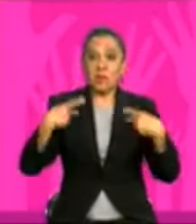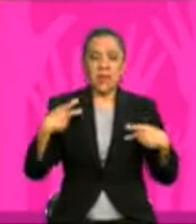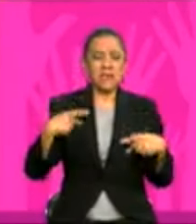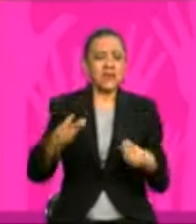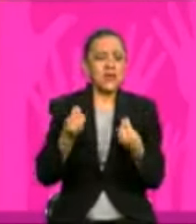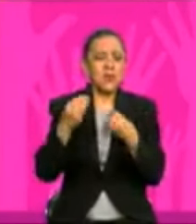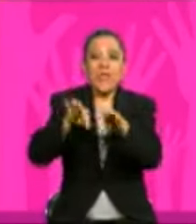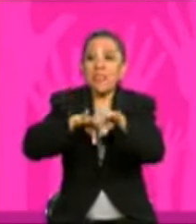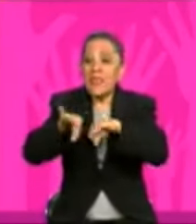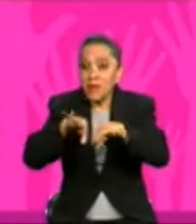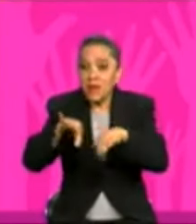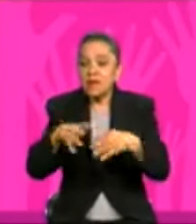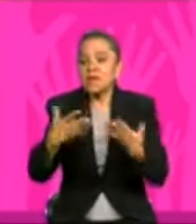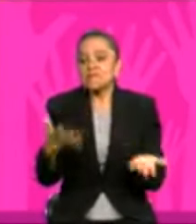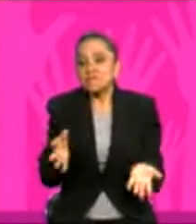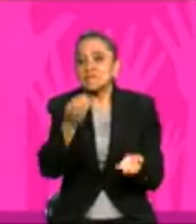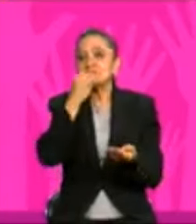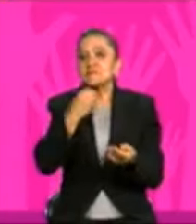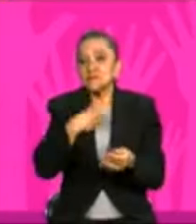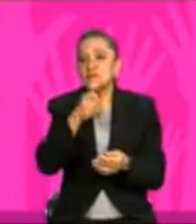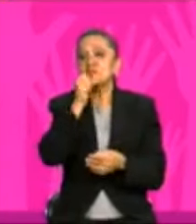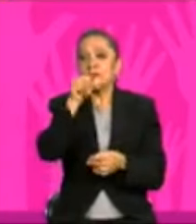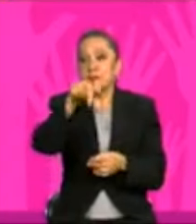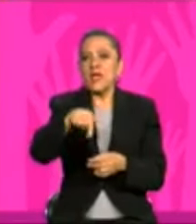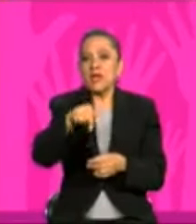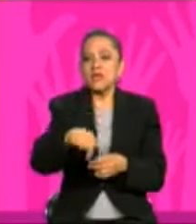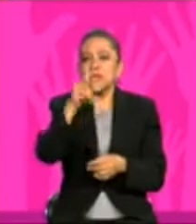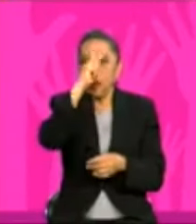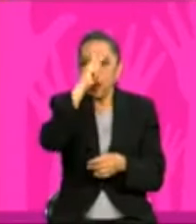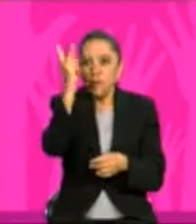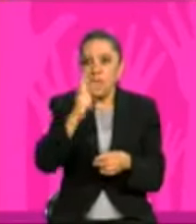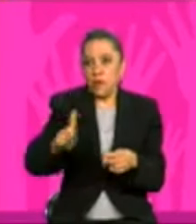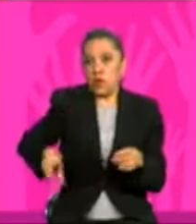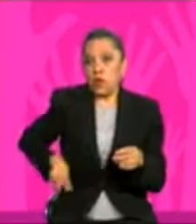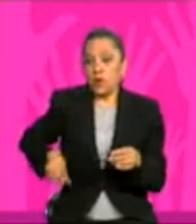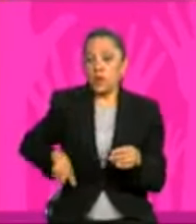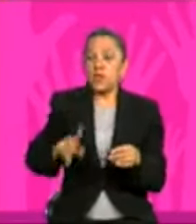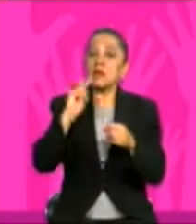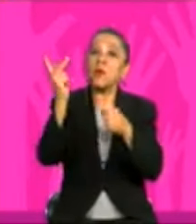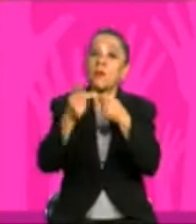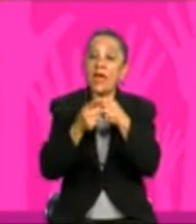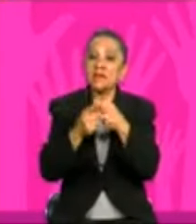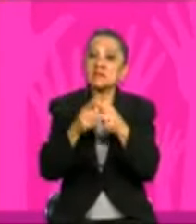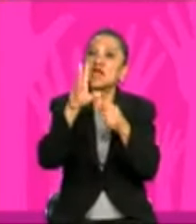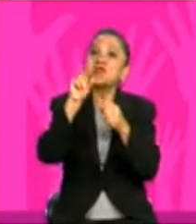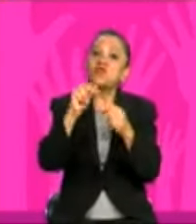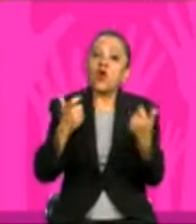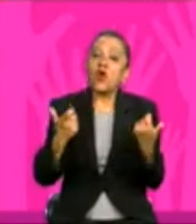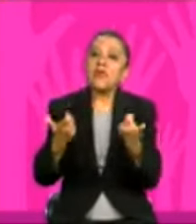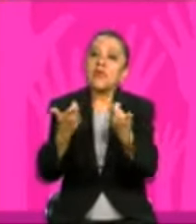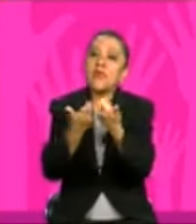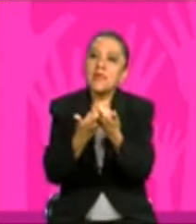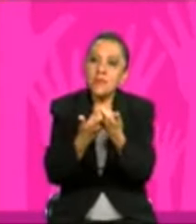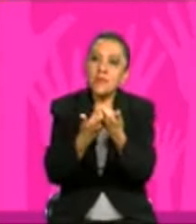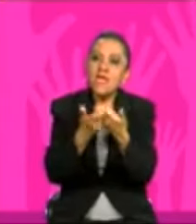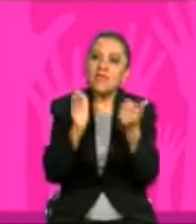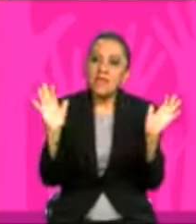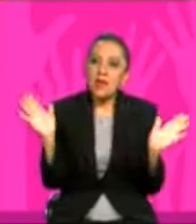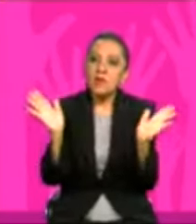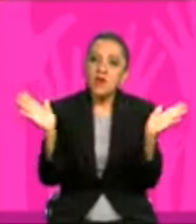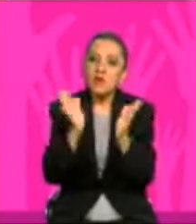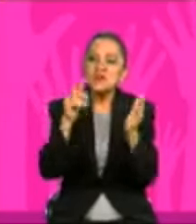trabajadora. Lamentablemente, también tenemos el peor gobierno del país. En lugar de invertir en promoción, llenaron al gobierno